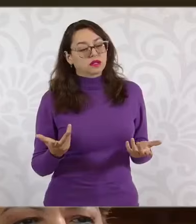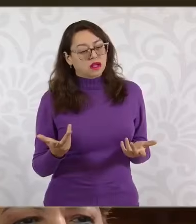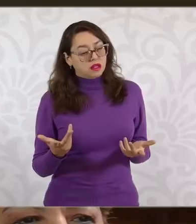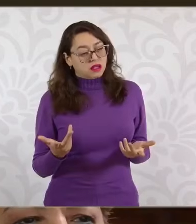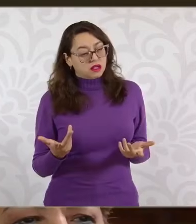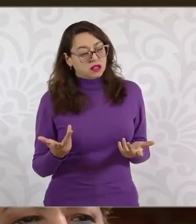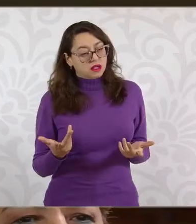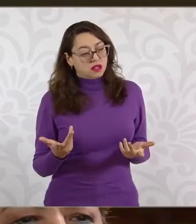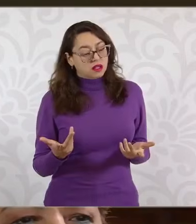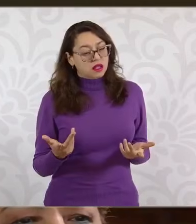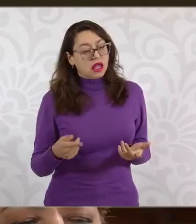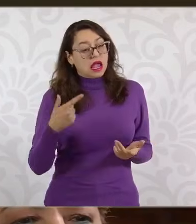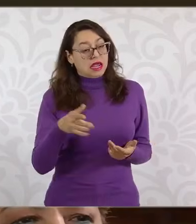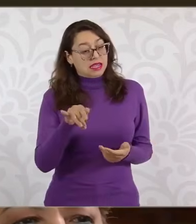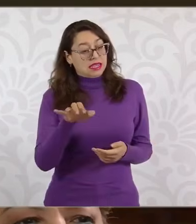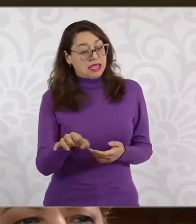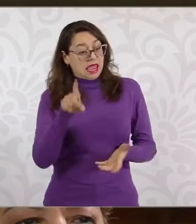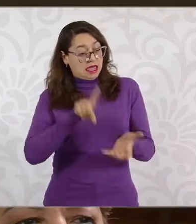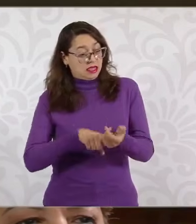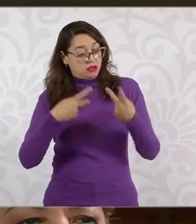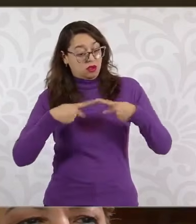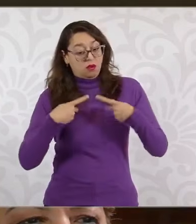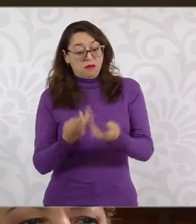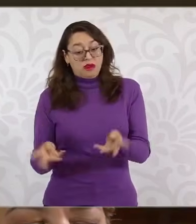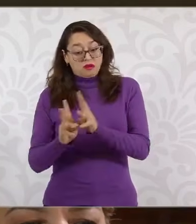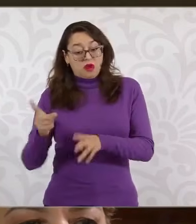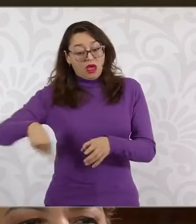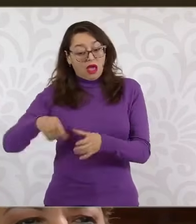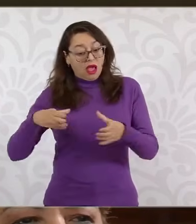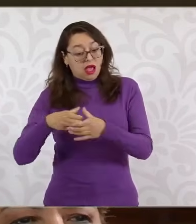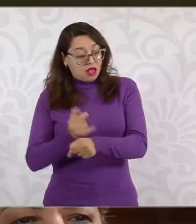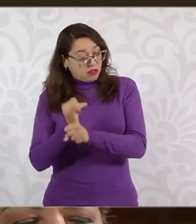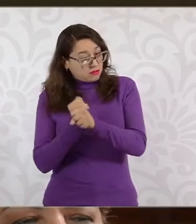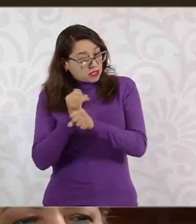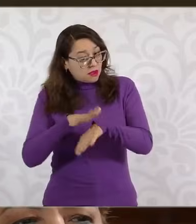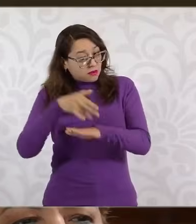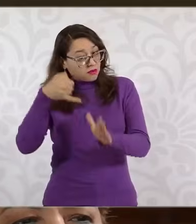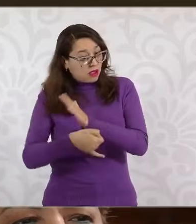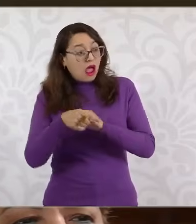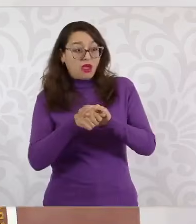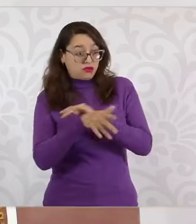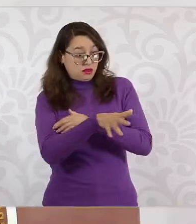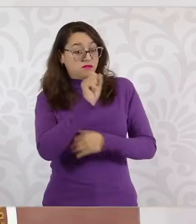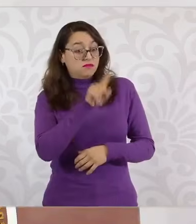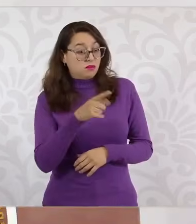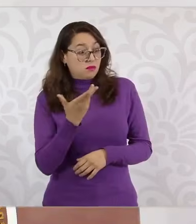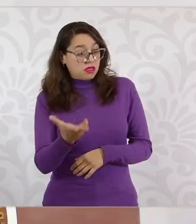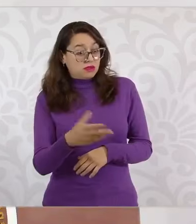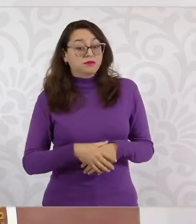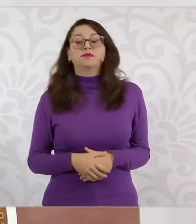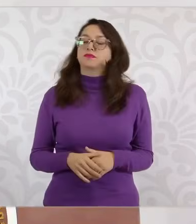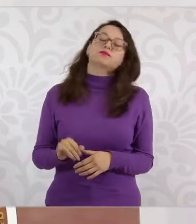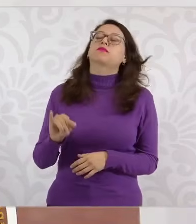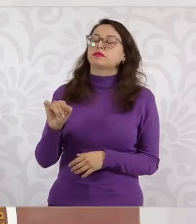que estuvieron en el GIEI. Se va a formalizar, si recibió propuestas, es una de las peticiones que han tenido madres y padres también. Sí, algunos de